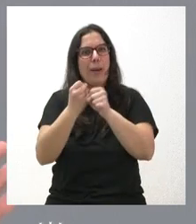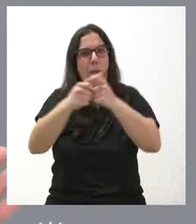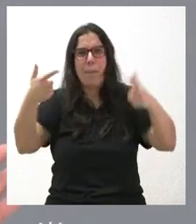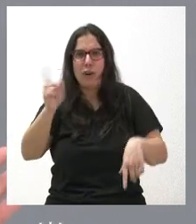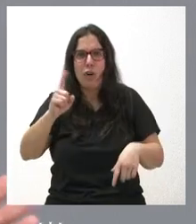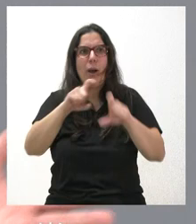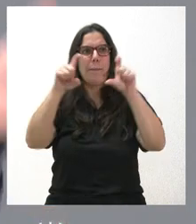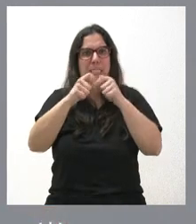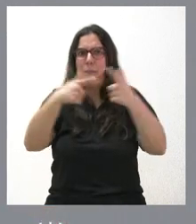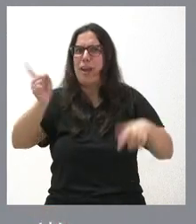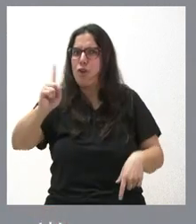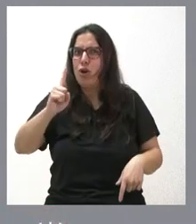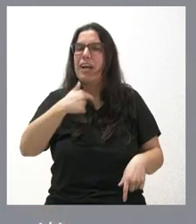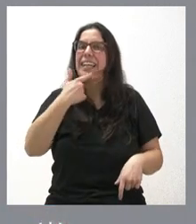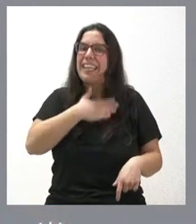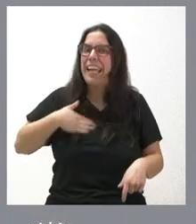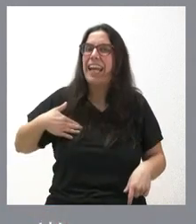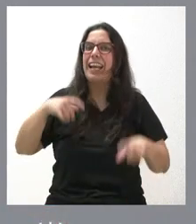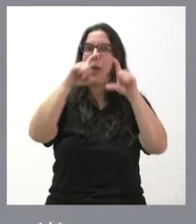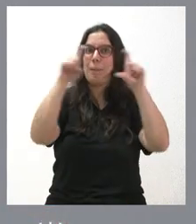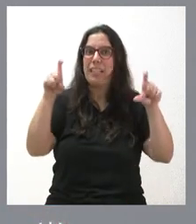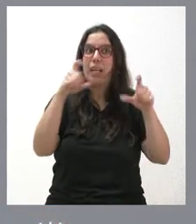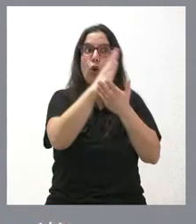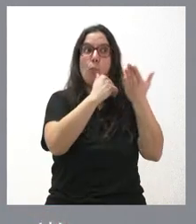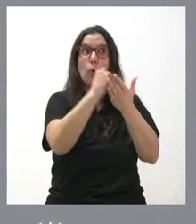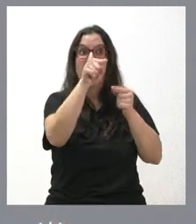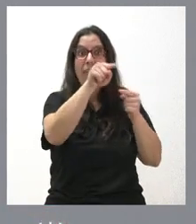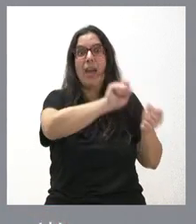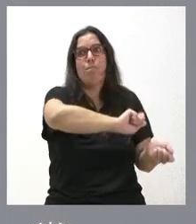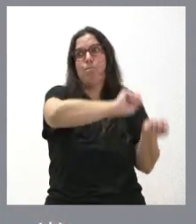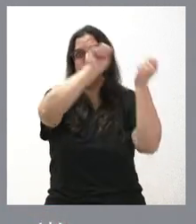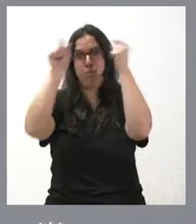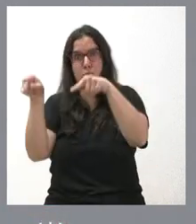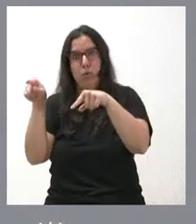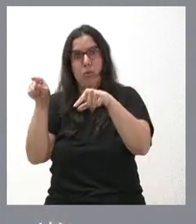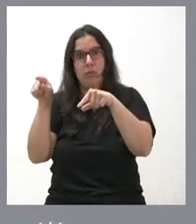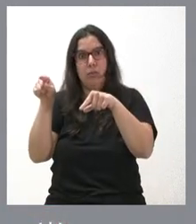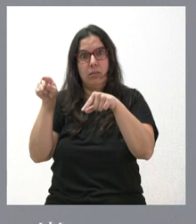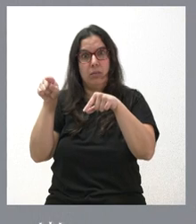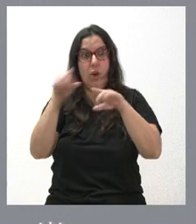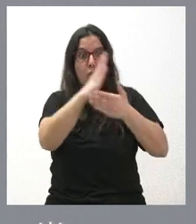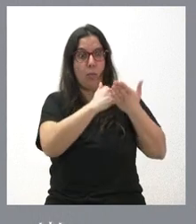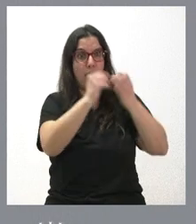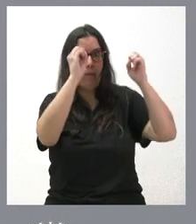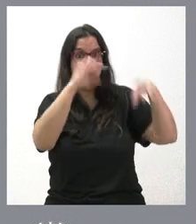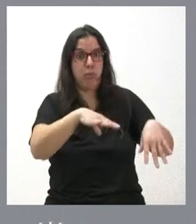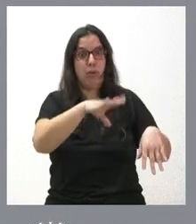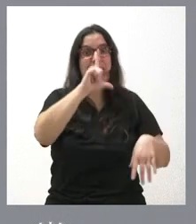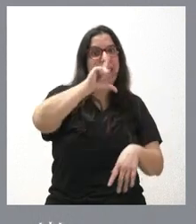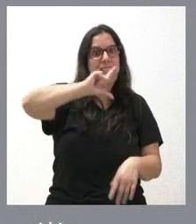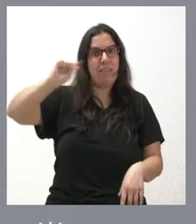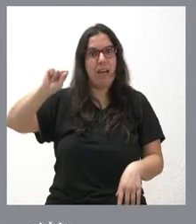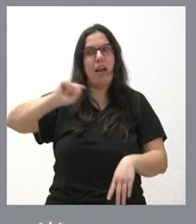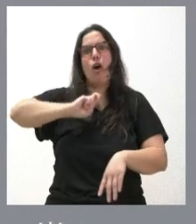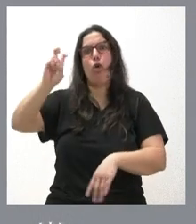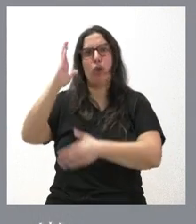crear más empresas sino para que las mismas empresas que están en otras comunidades autónomas se cambien de su sitio se vayan de esas comunidades autónomas y vayan